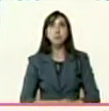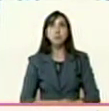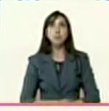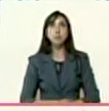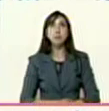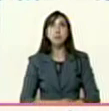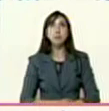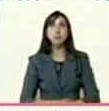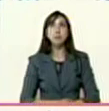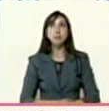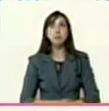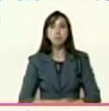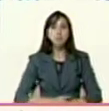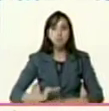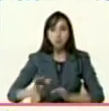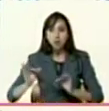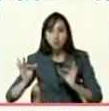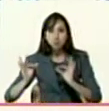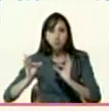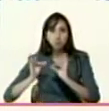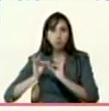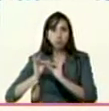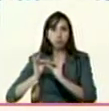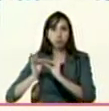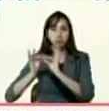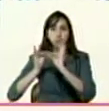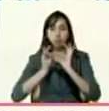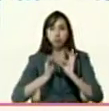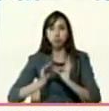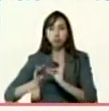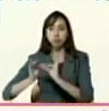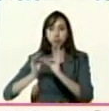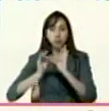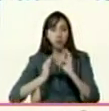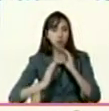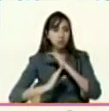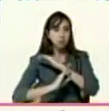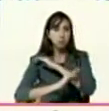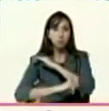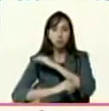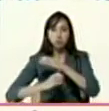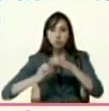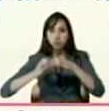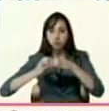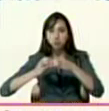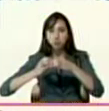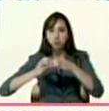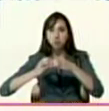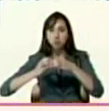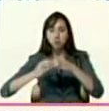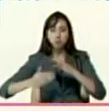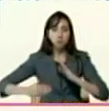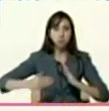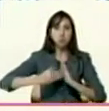se han confabulado en esta trama de corrupción contra todos los venezolanos.